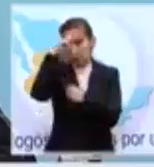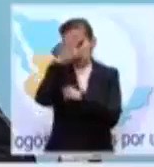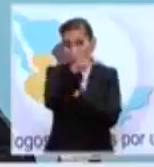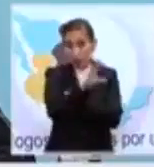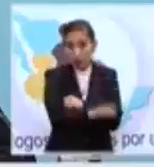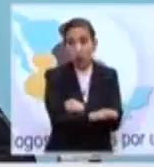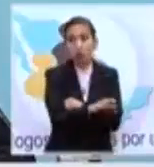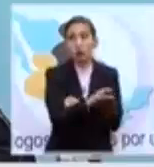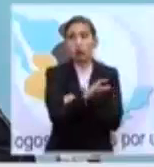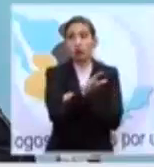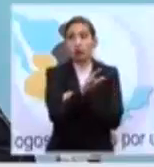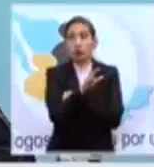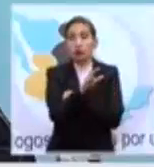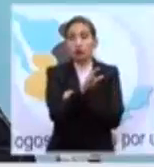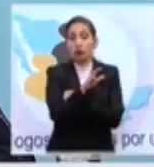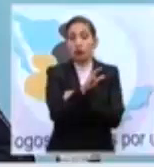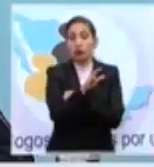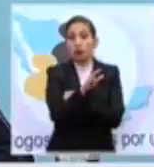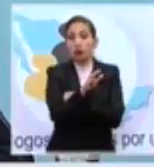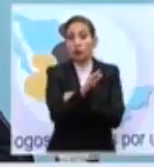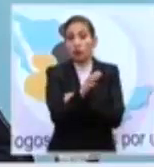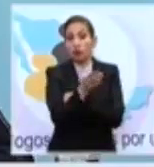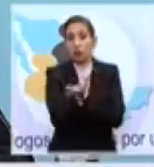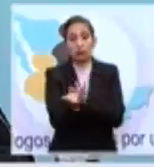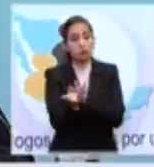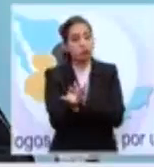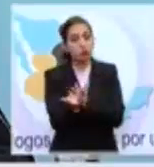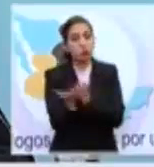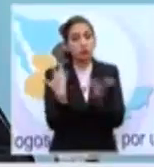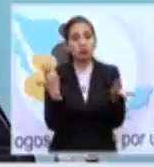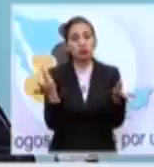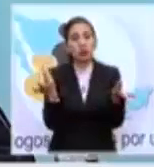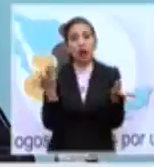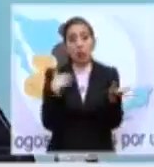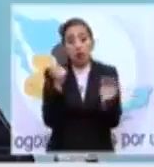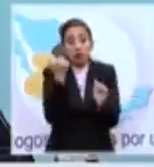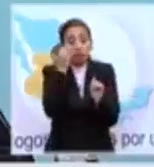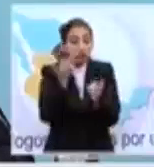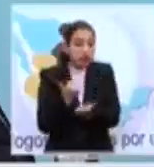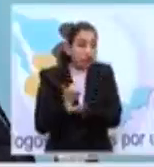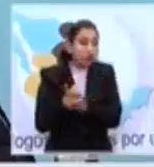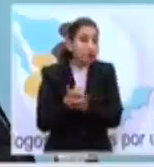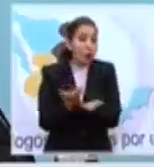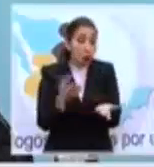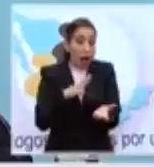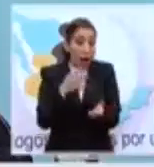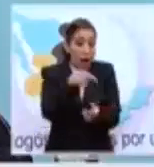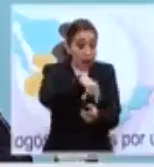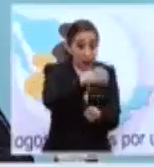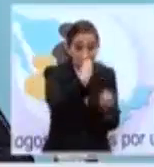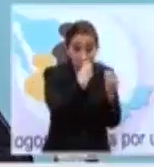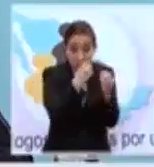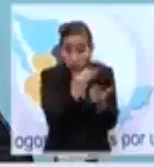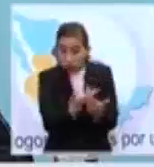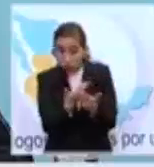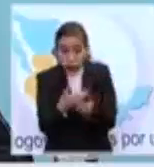México, digamos que en términos de la disponibilidad de alimentos con los que cuenta